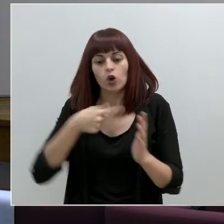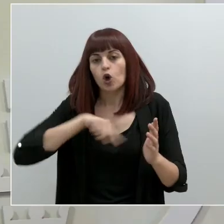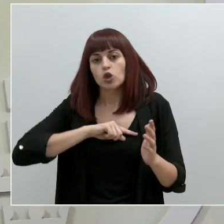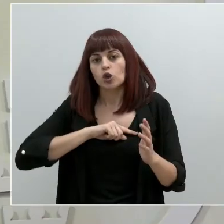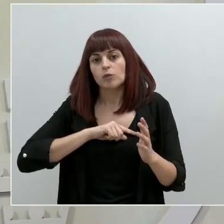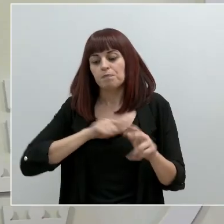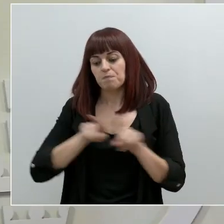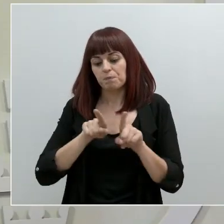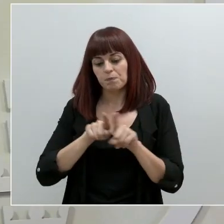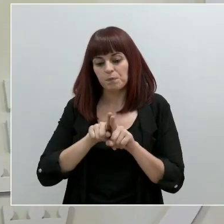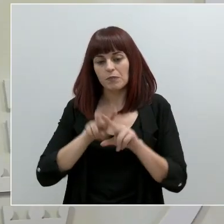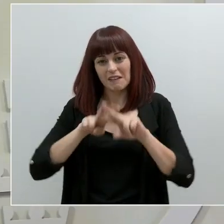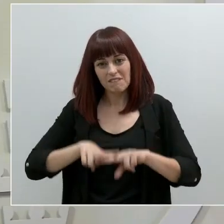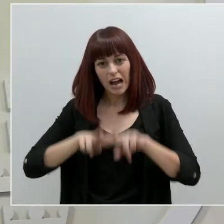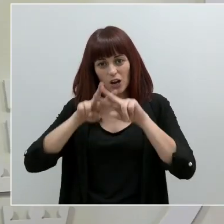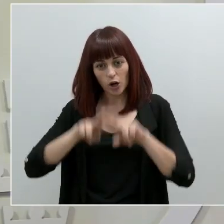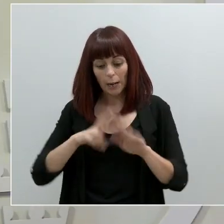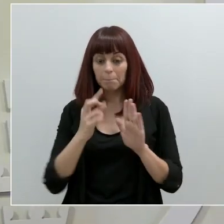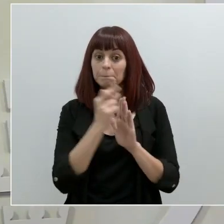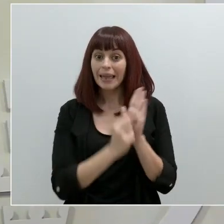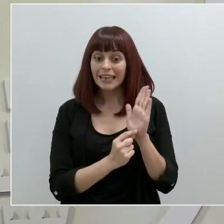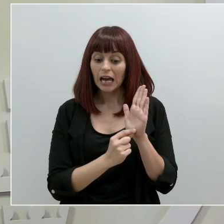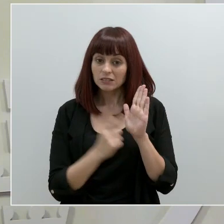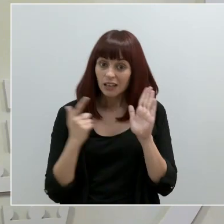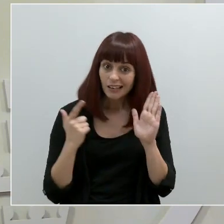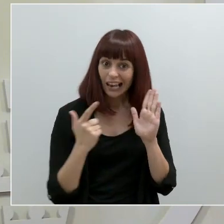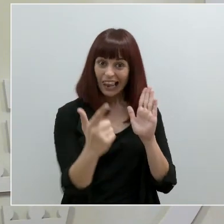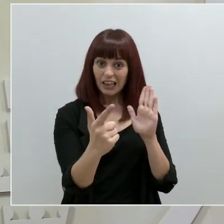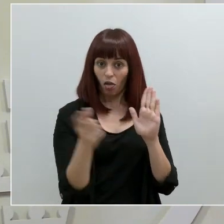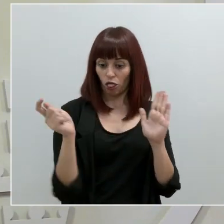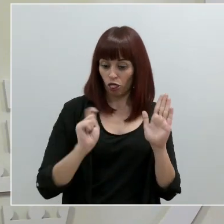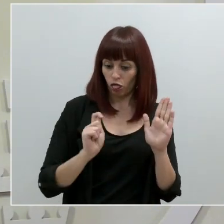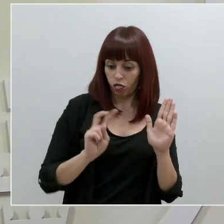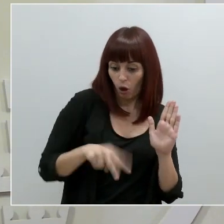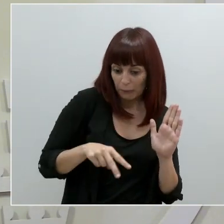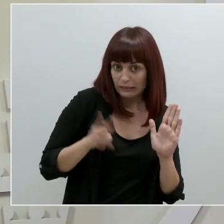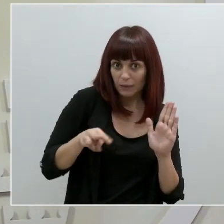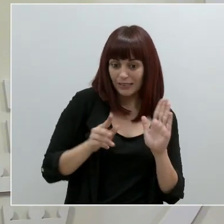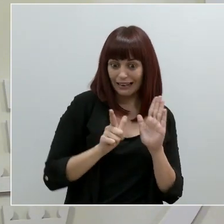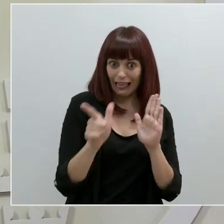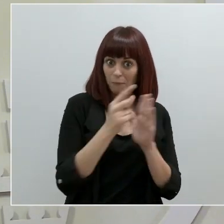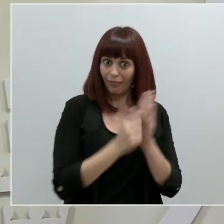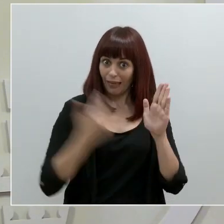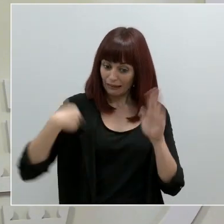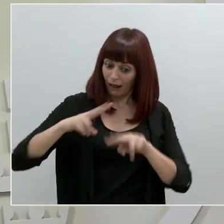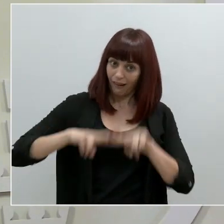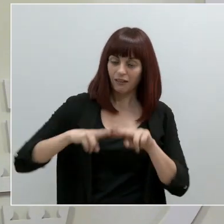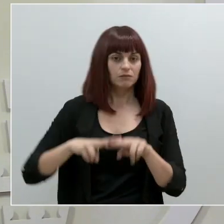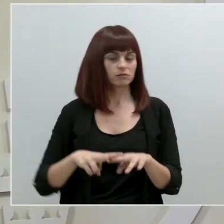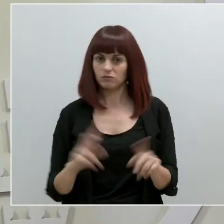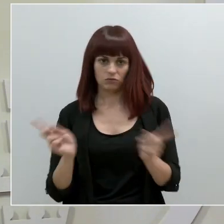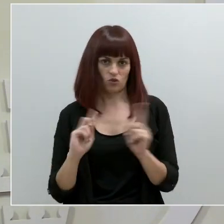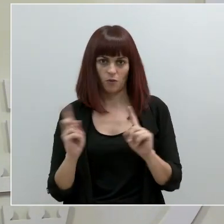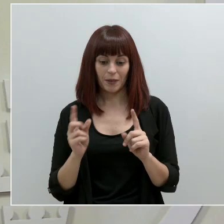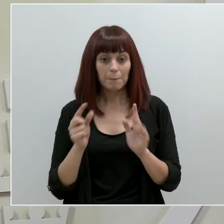no valoramos medidas de dentro de 2 meses vista. Es lo que he querido decir.